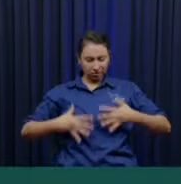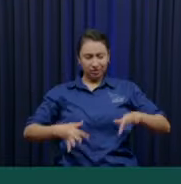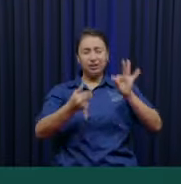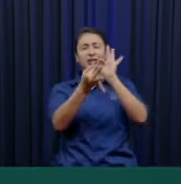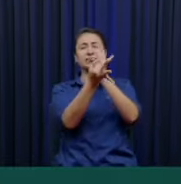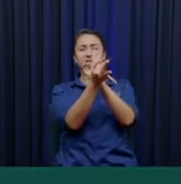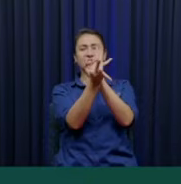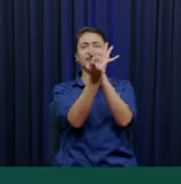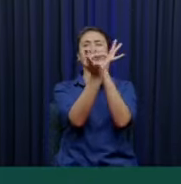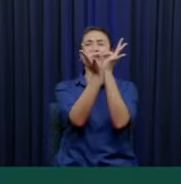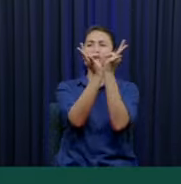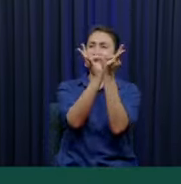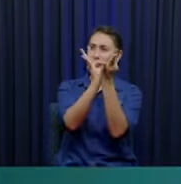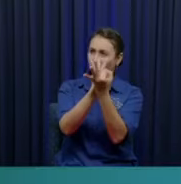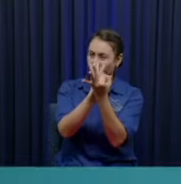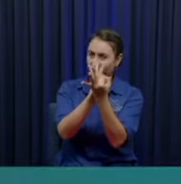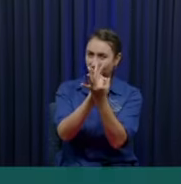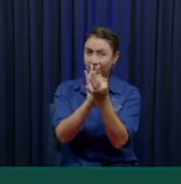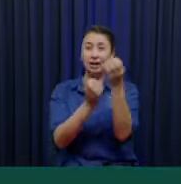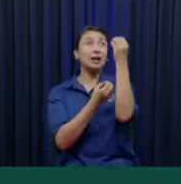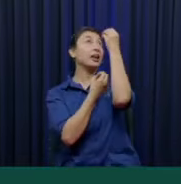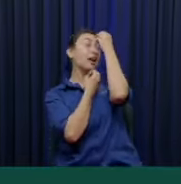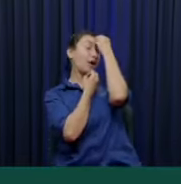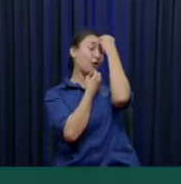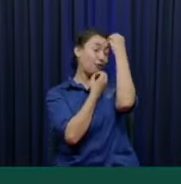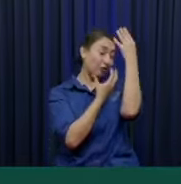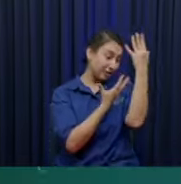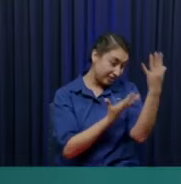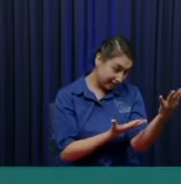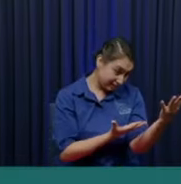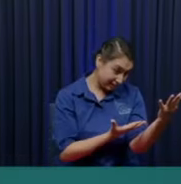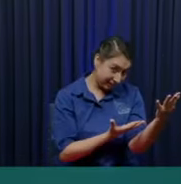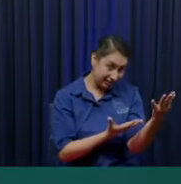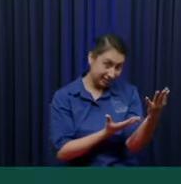la predestinación, todo eso te transforma.